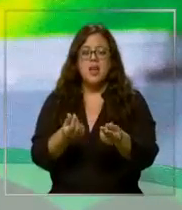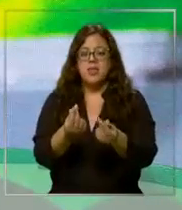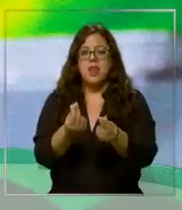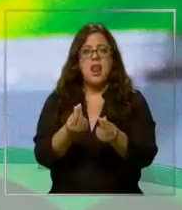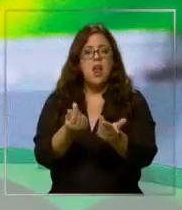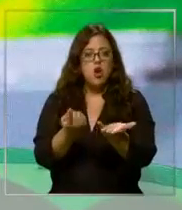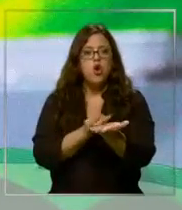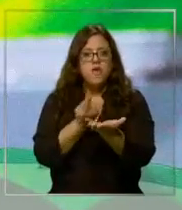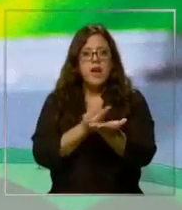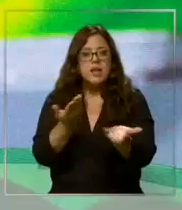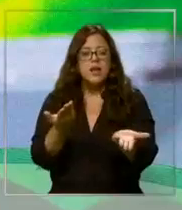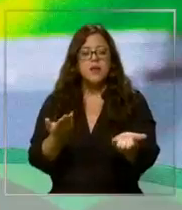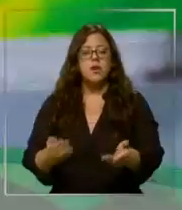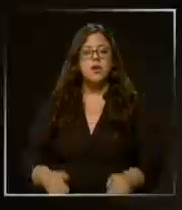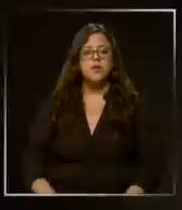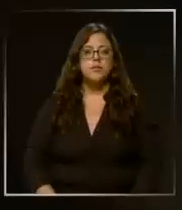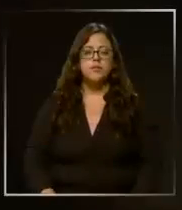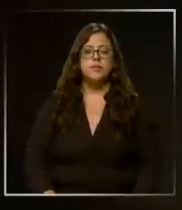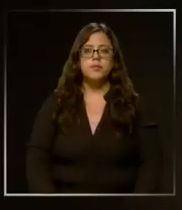en efectivo.